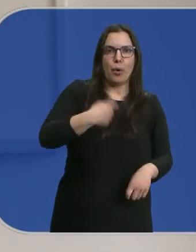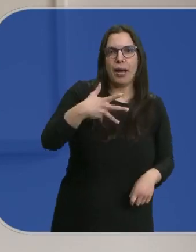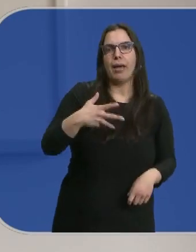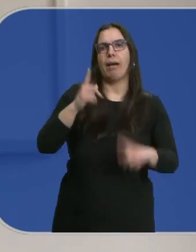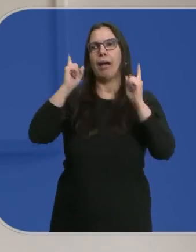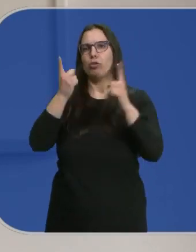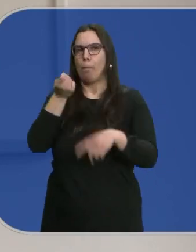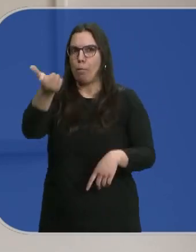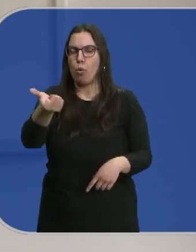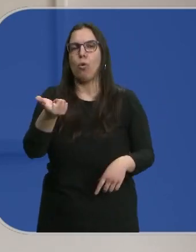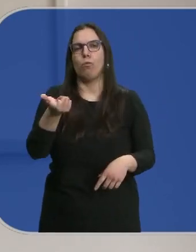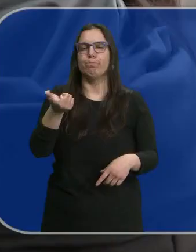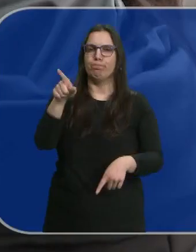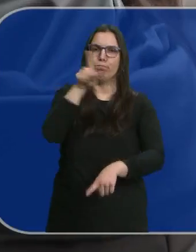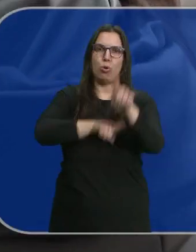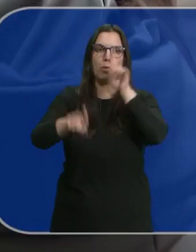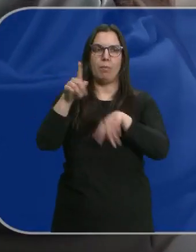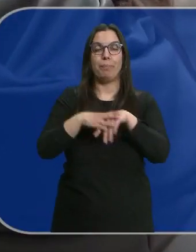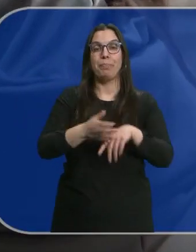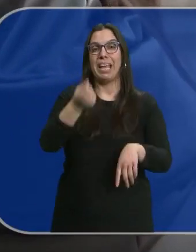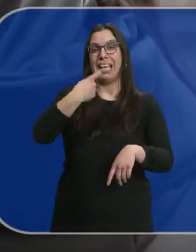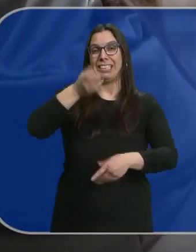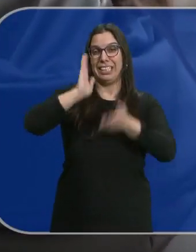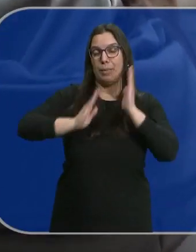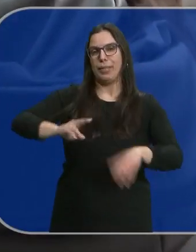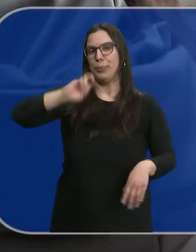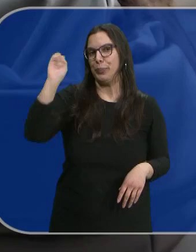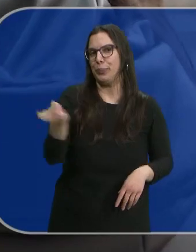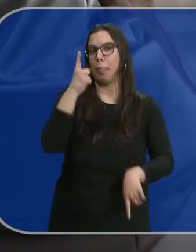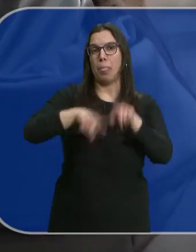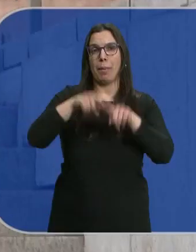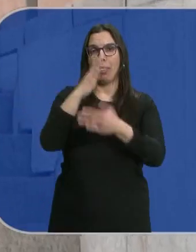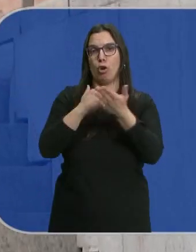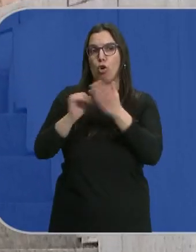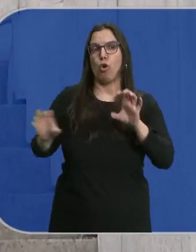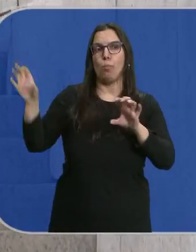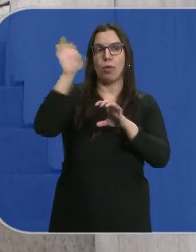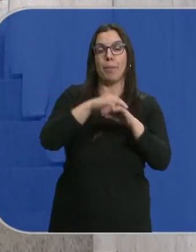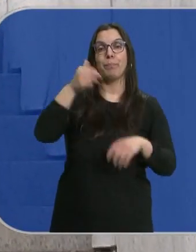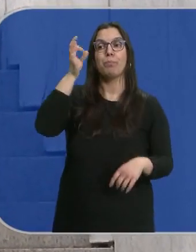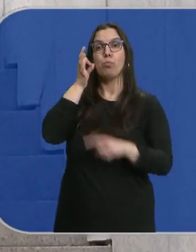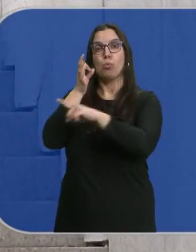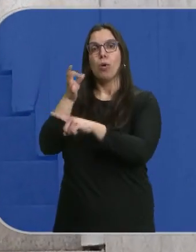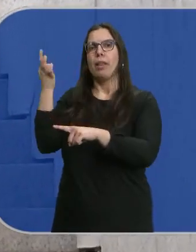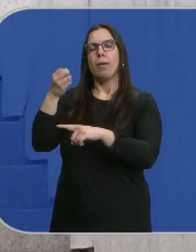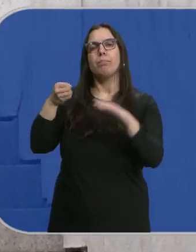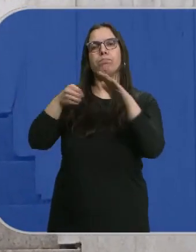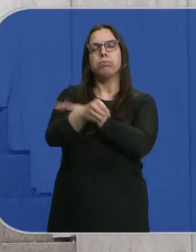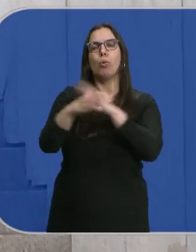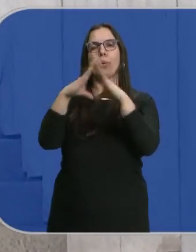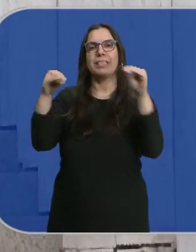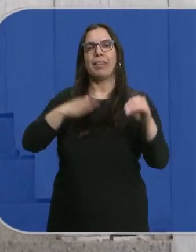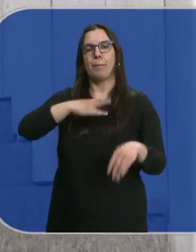ahí está un poco la problemática. Los tratamientos varían en cada comunidad autónoma. Leonor tuvo que matricularse en una